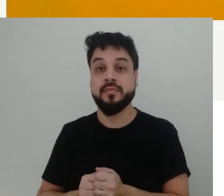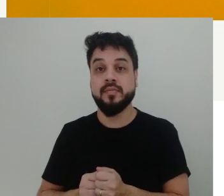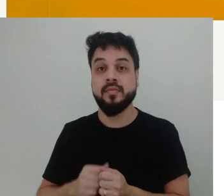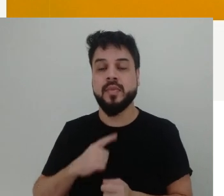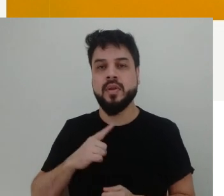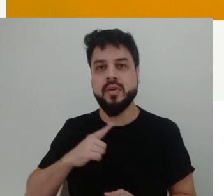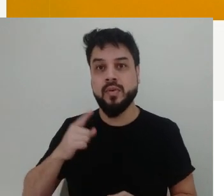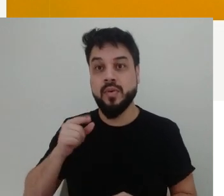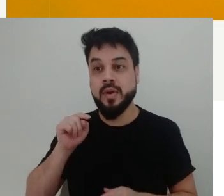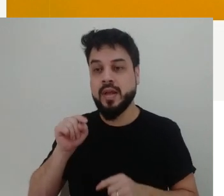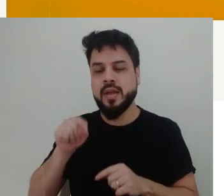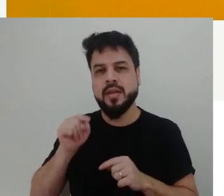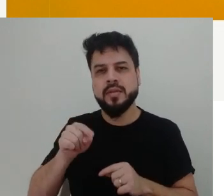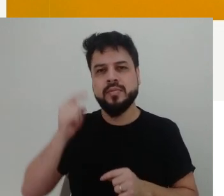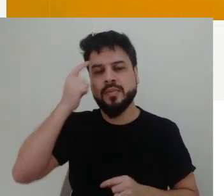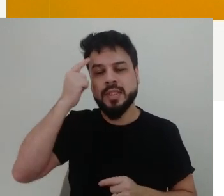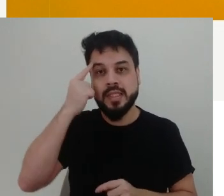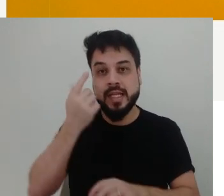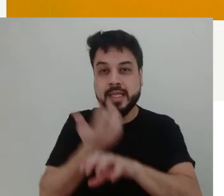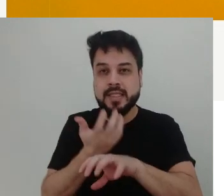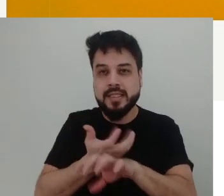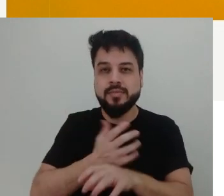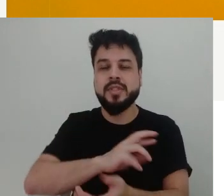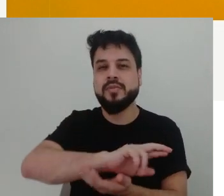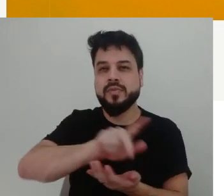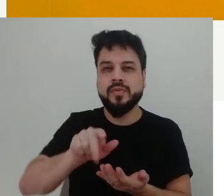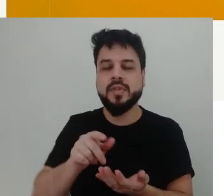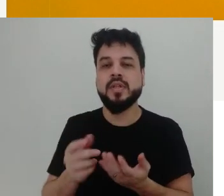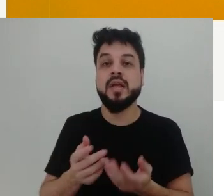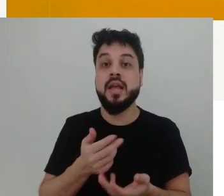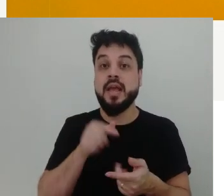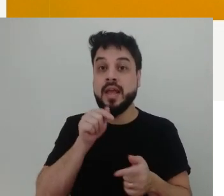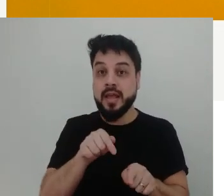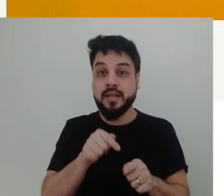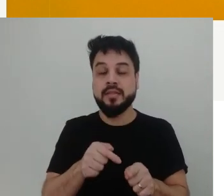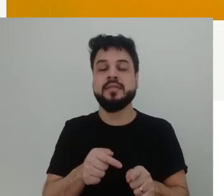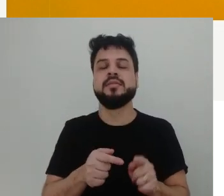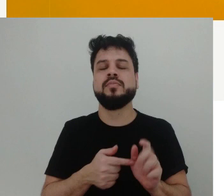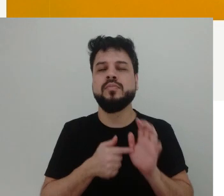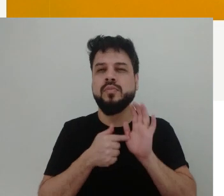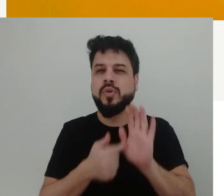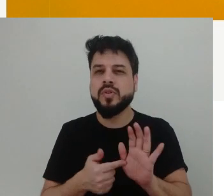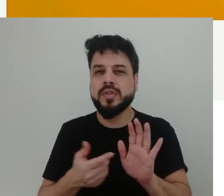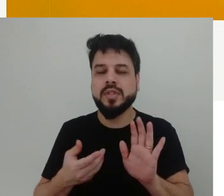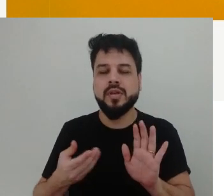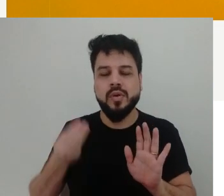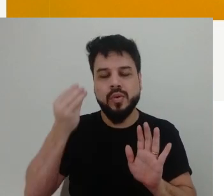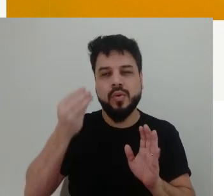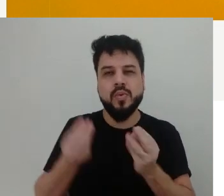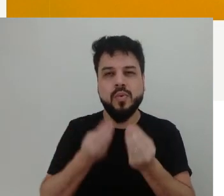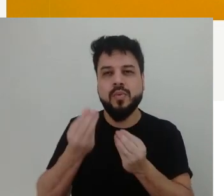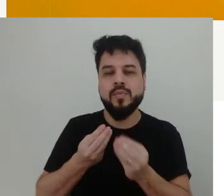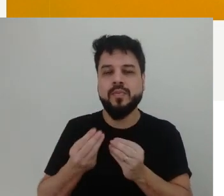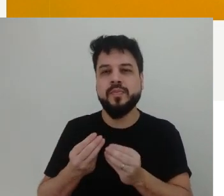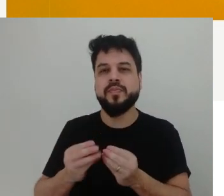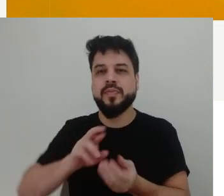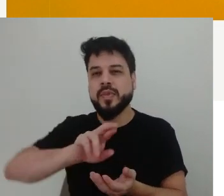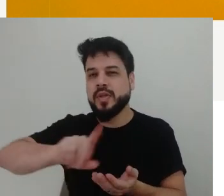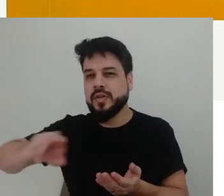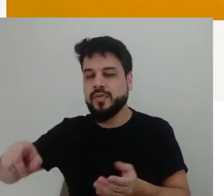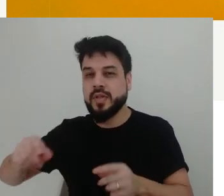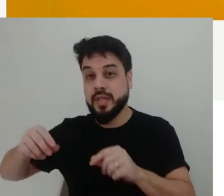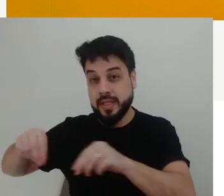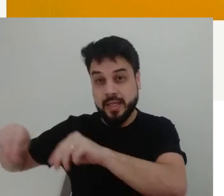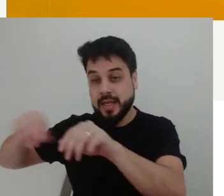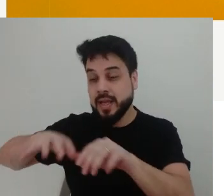muito breve, para que a gente tenha tempo de passar a palavra também para quem está com a gente na sala. É muito interessante como